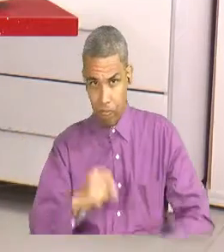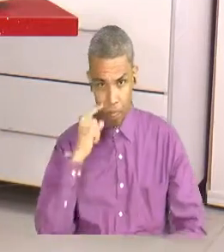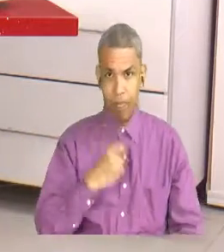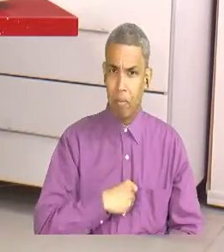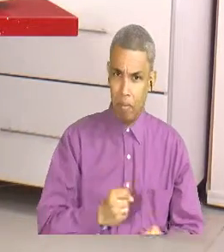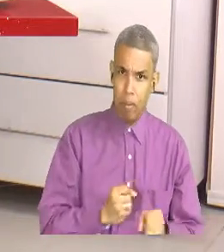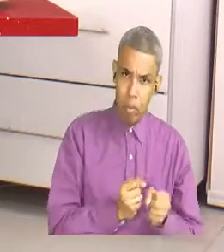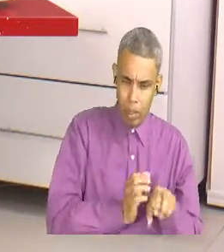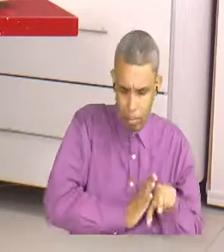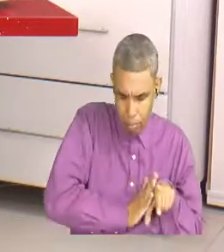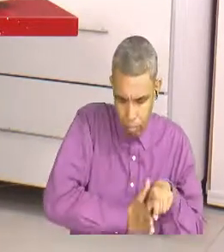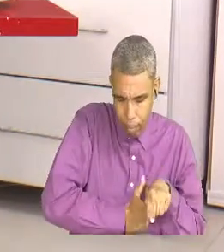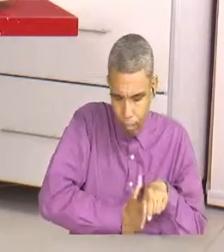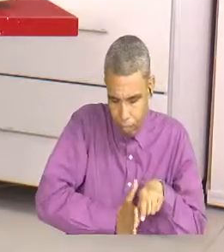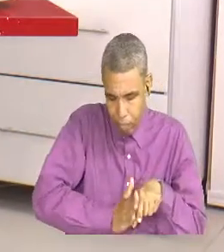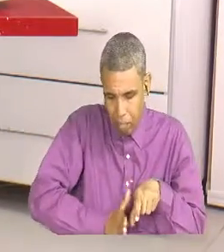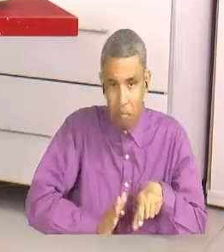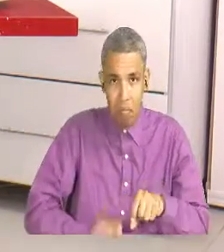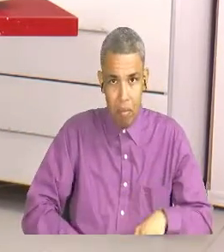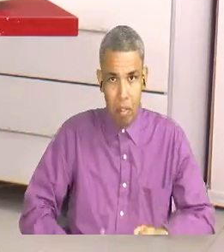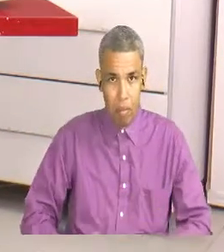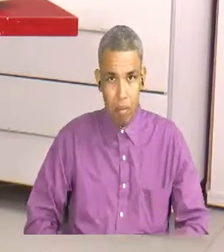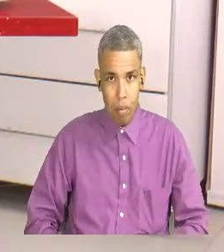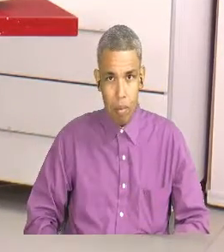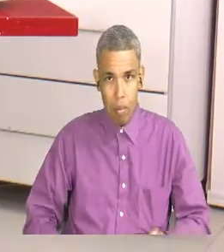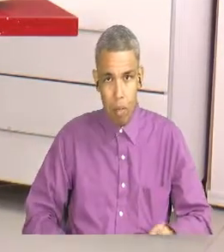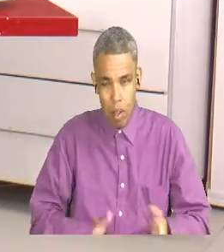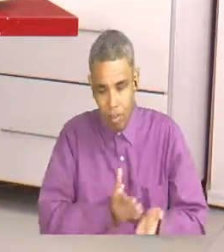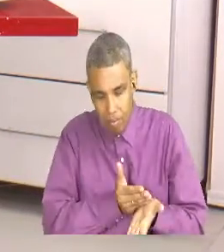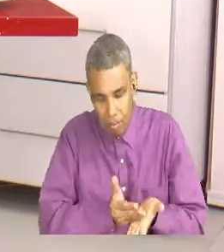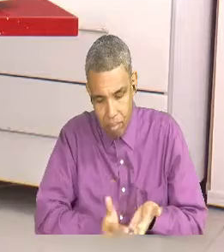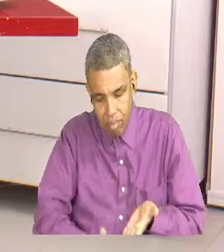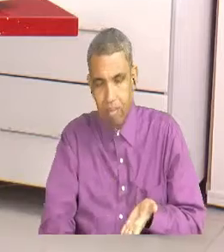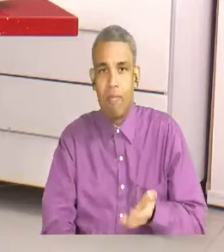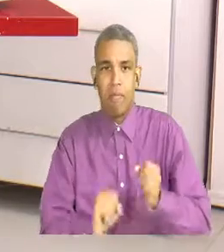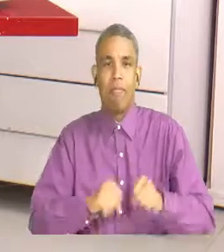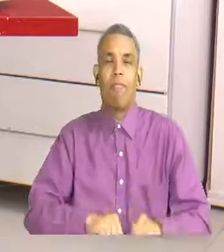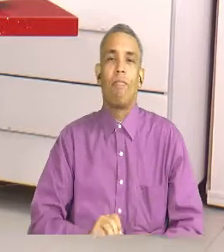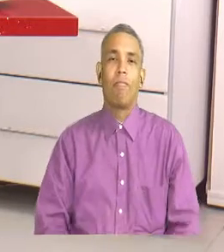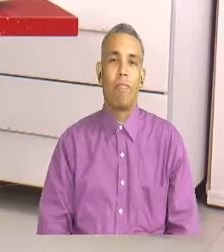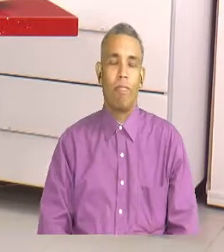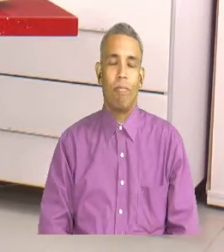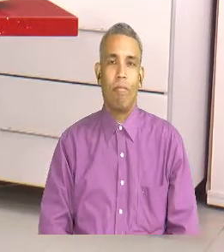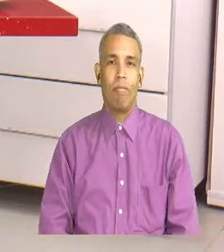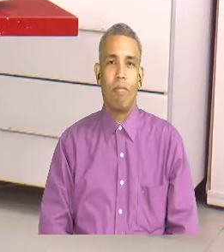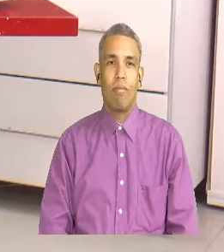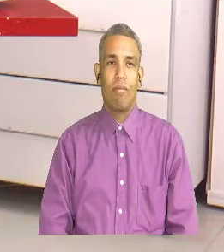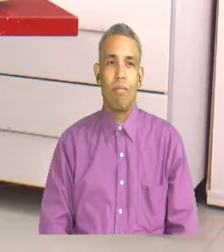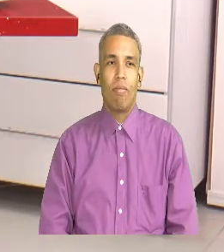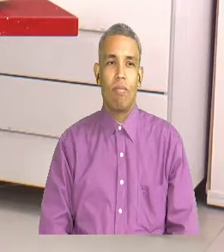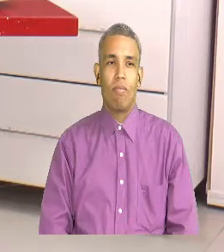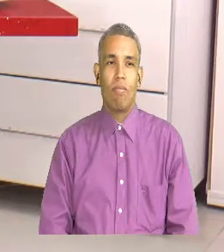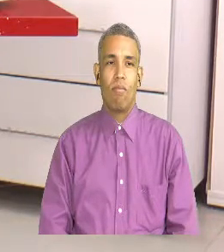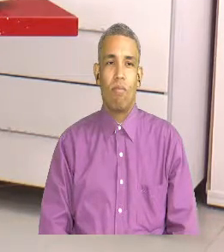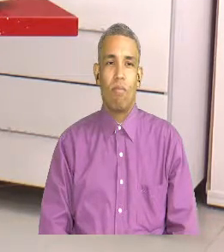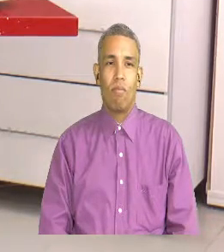poder pasarla al plato, tu plato. Entonces, a ver, aquí voy a sacar un